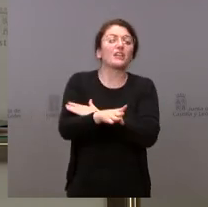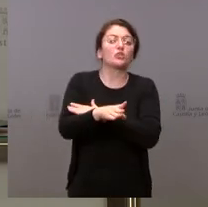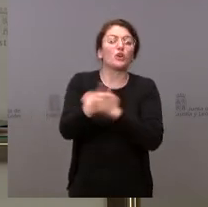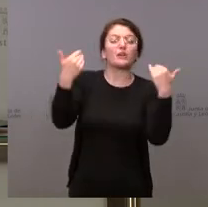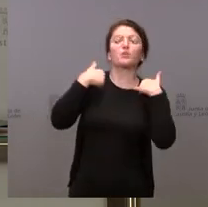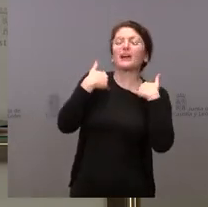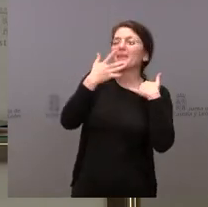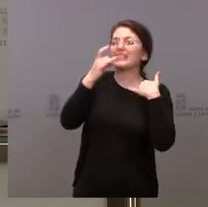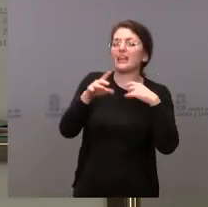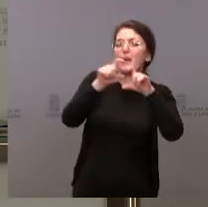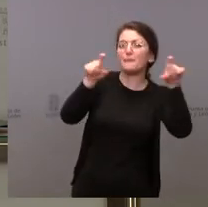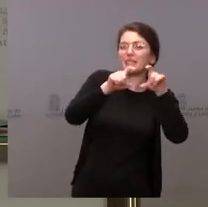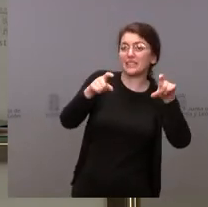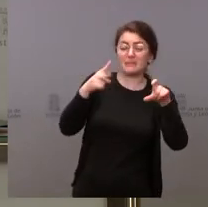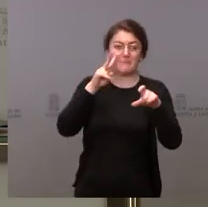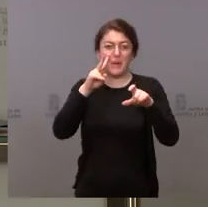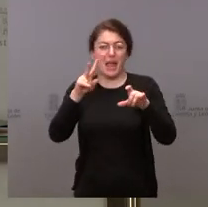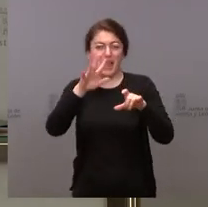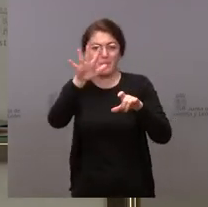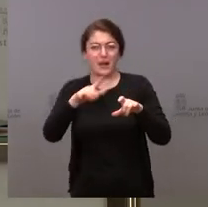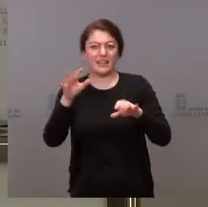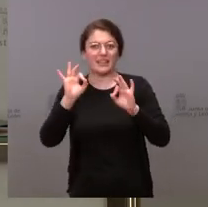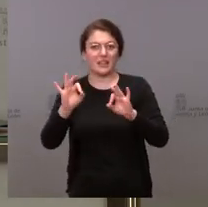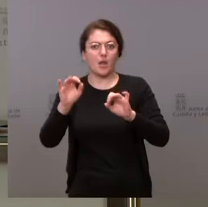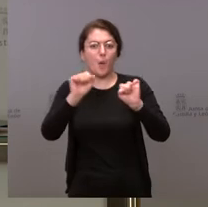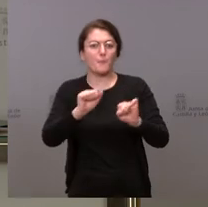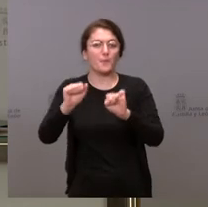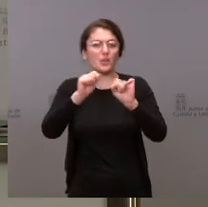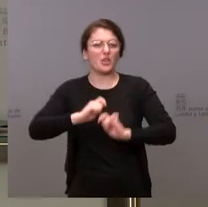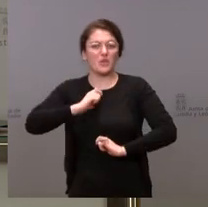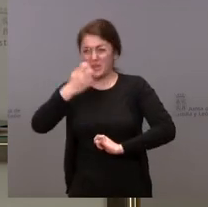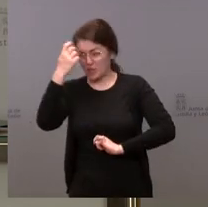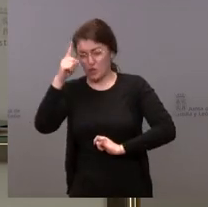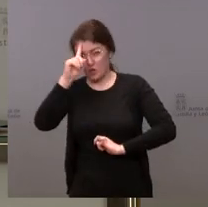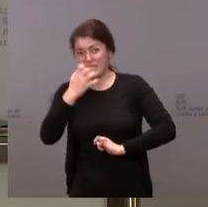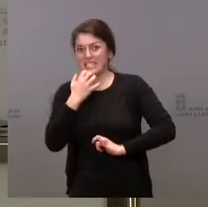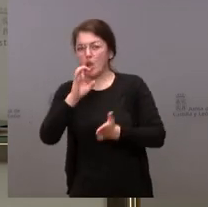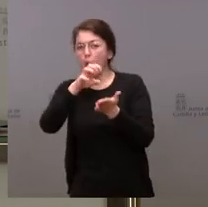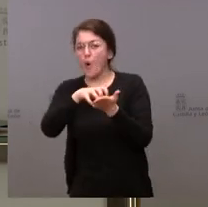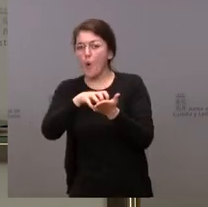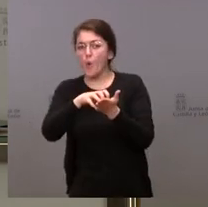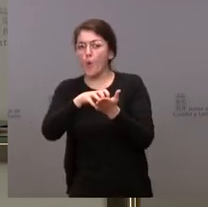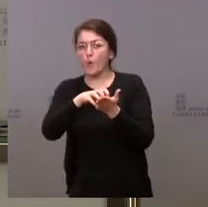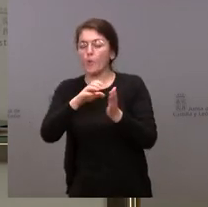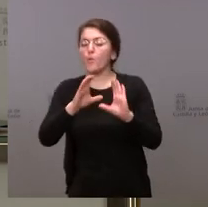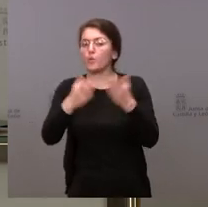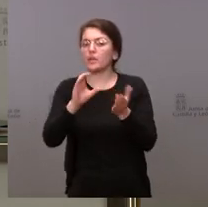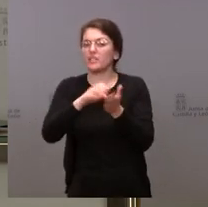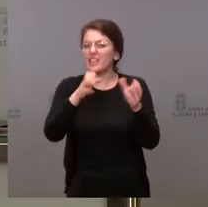de protección civil no sé si se tiene conocimiento de esto la junta si se va a investigar o si se va a tomar alguna acción al respecto gracias